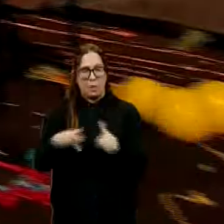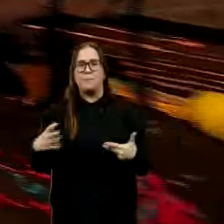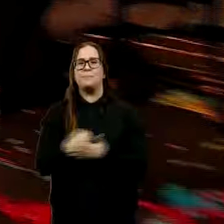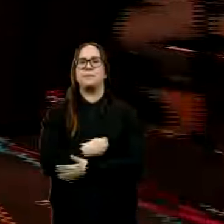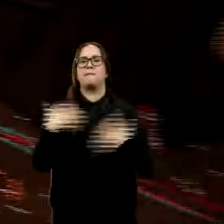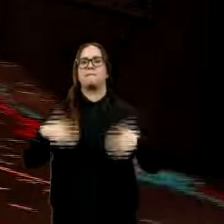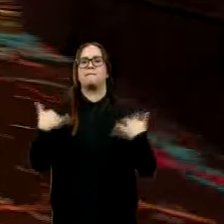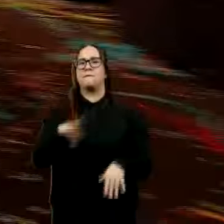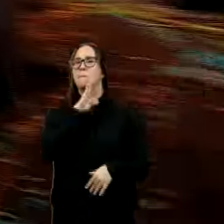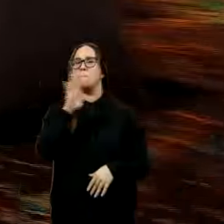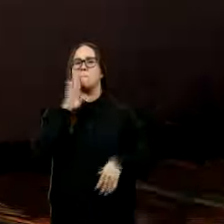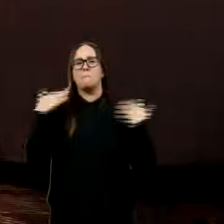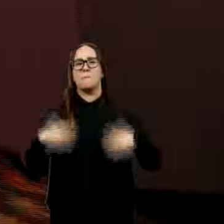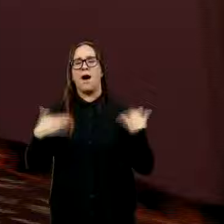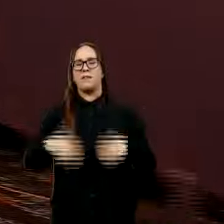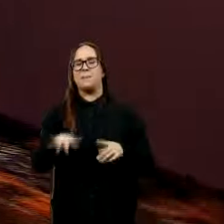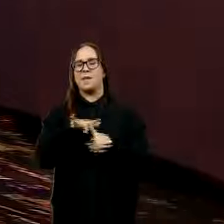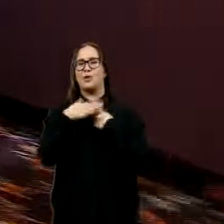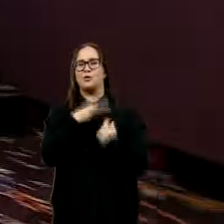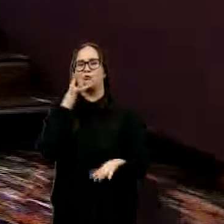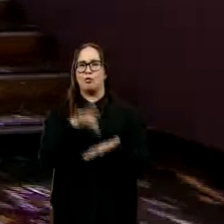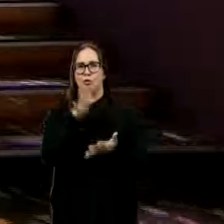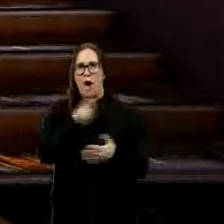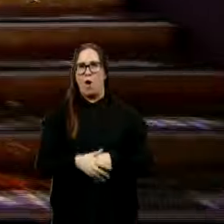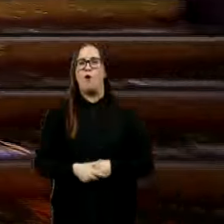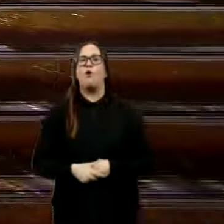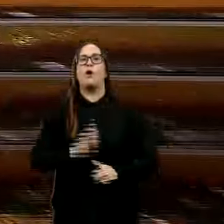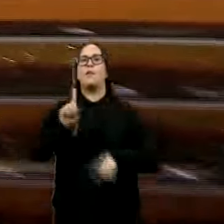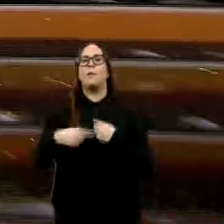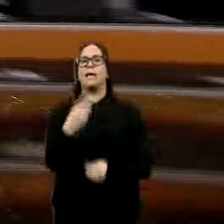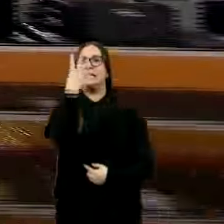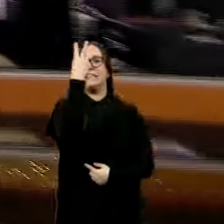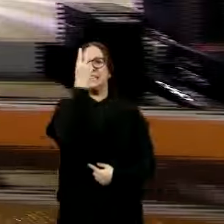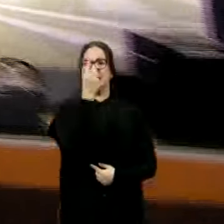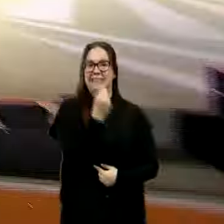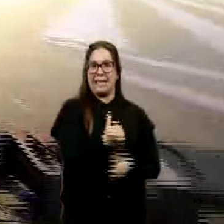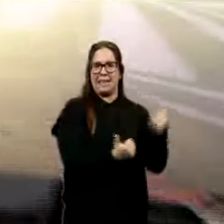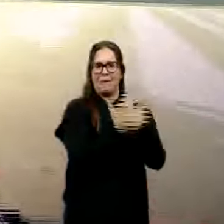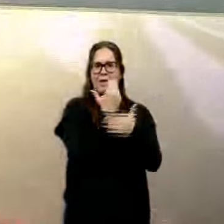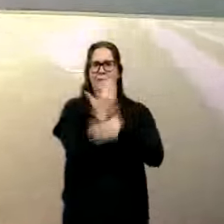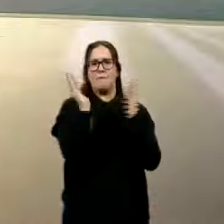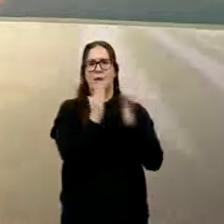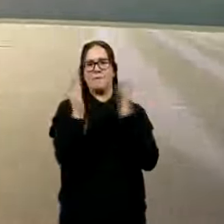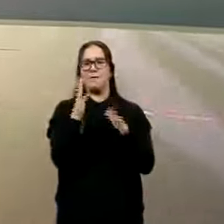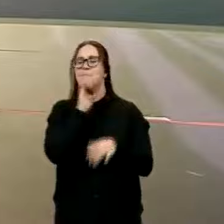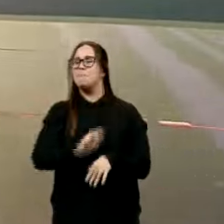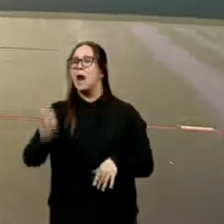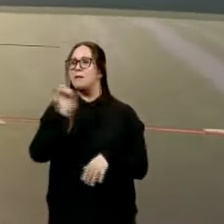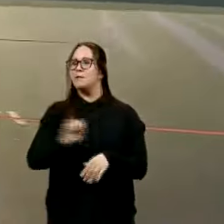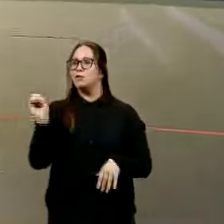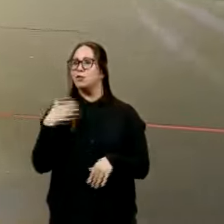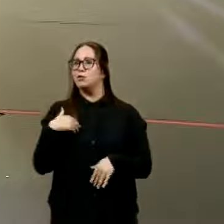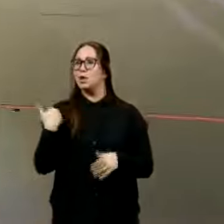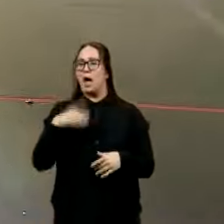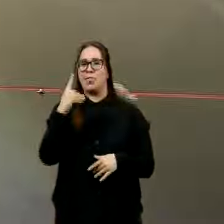Madre mía, qué momentazo vamos a vivir ahora, después de estos tres días maravillosos, en estas tres fases. Ahí está David Naranjo.